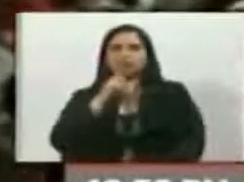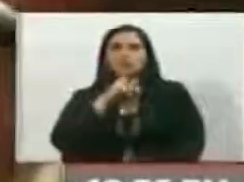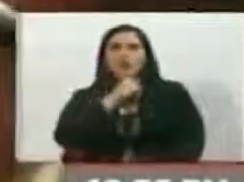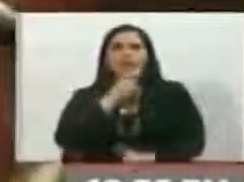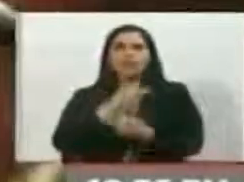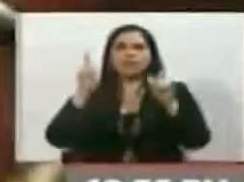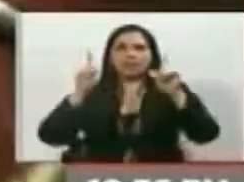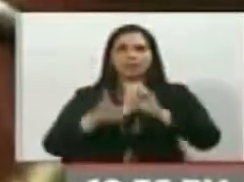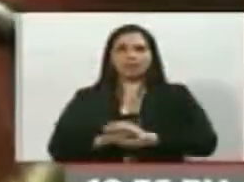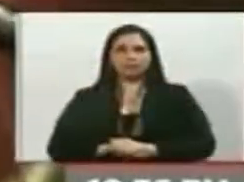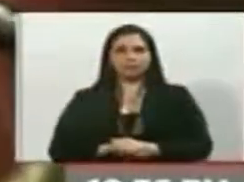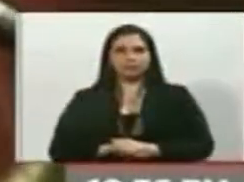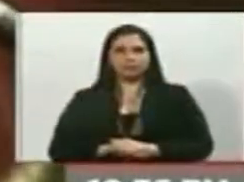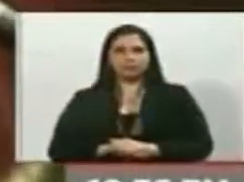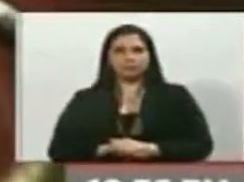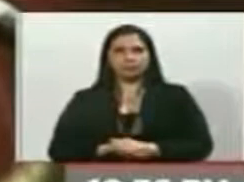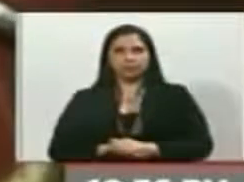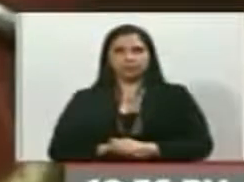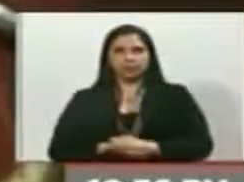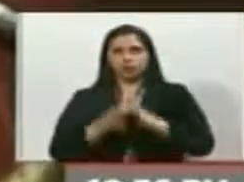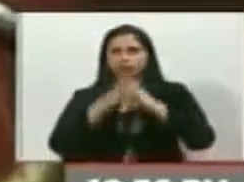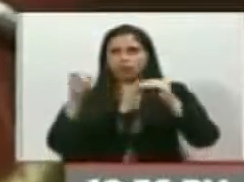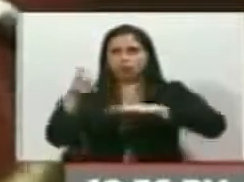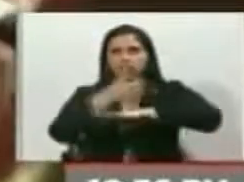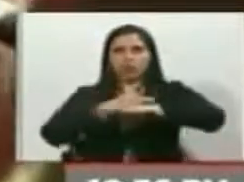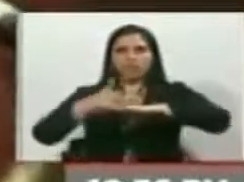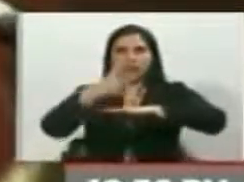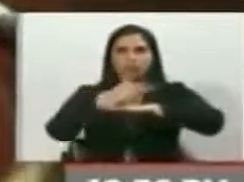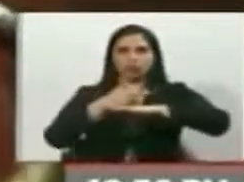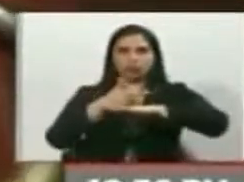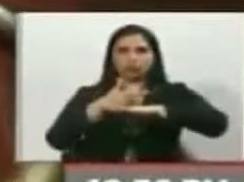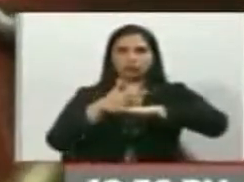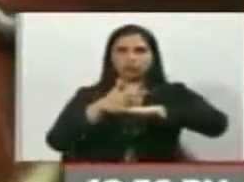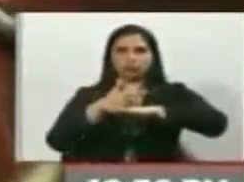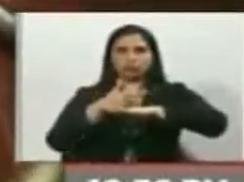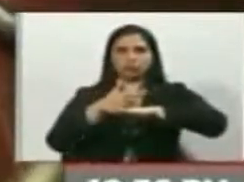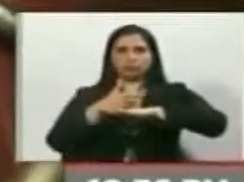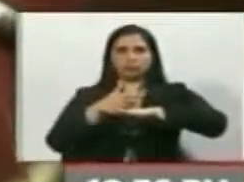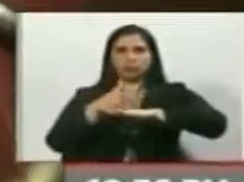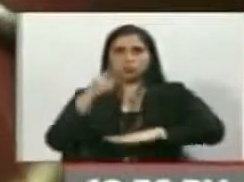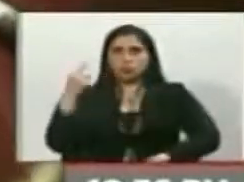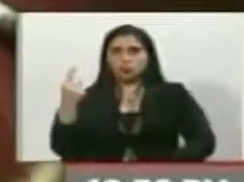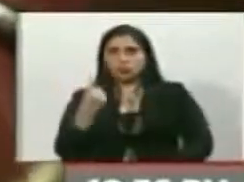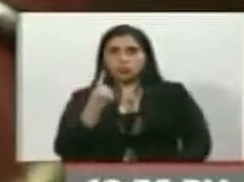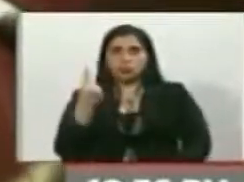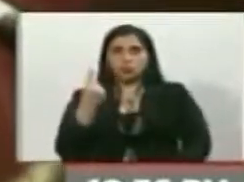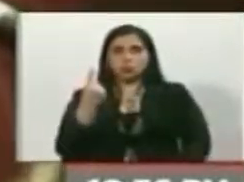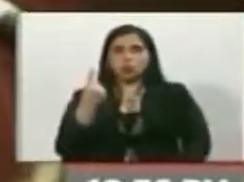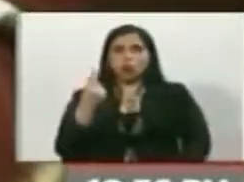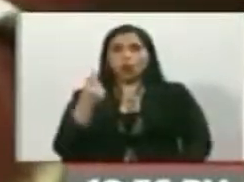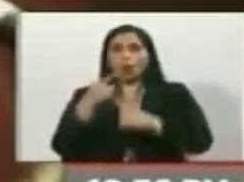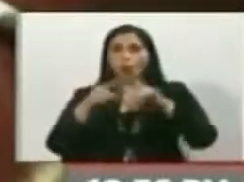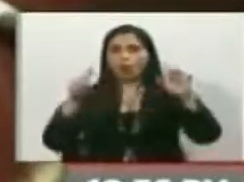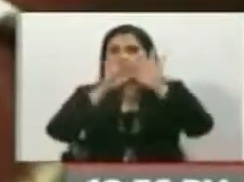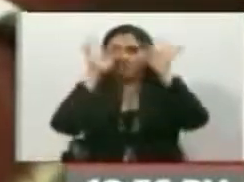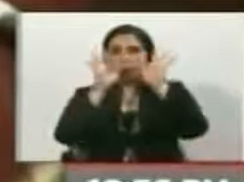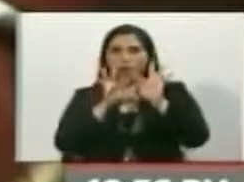libertad. Y todos los gobiernos que de una u otra